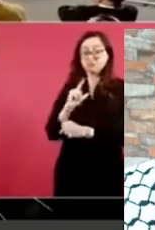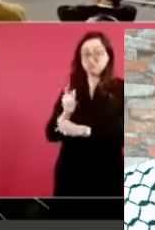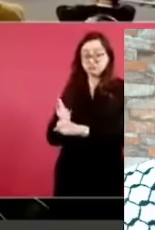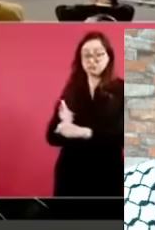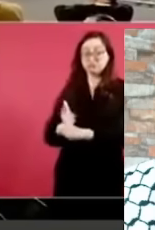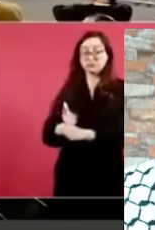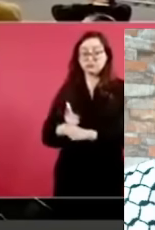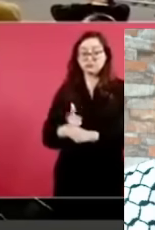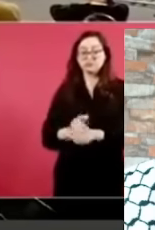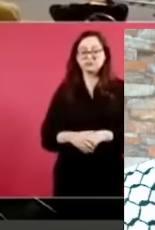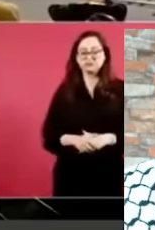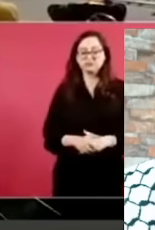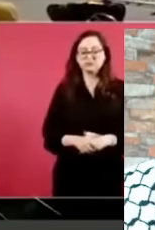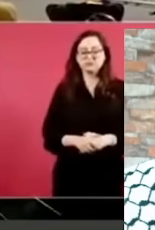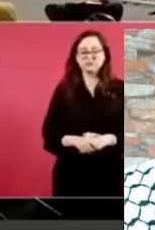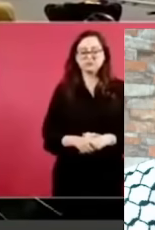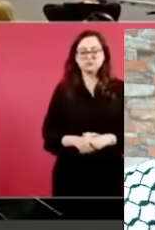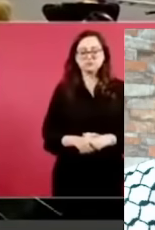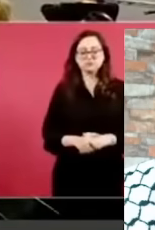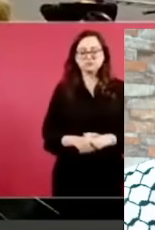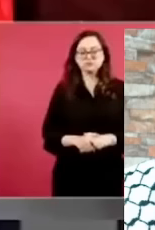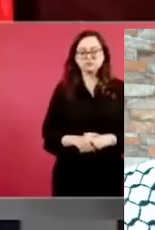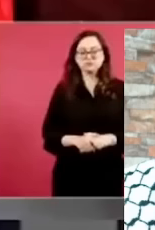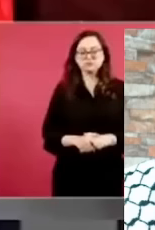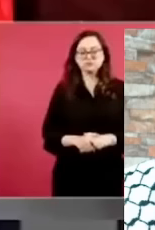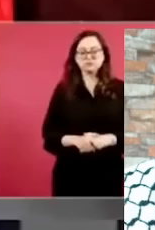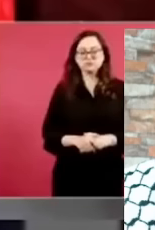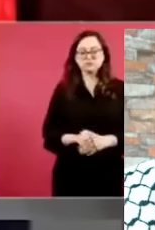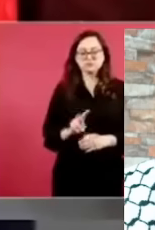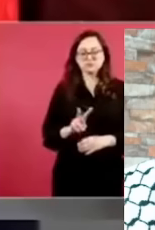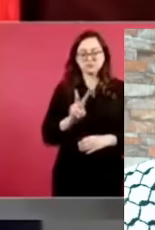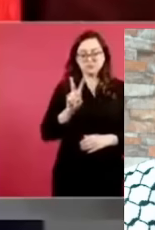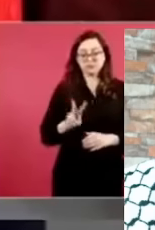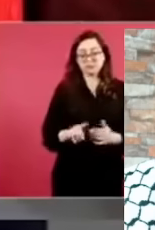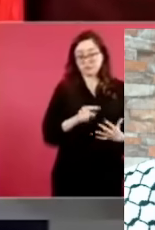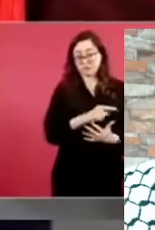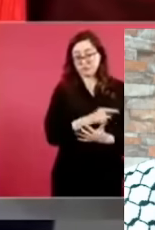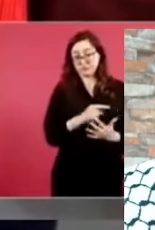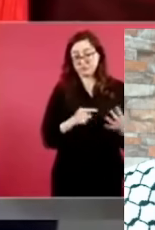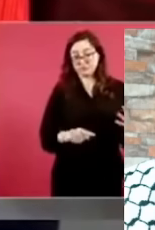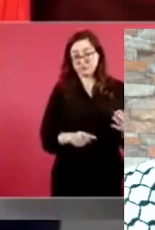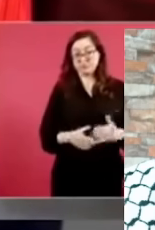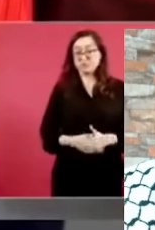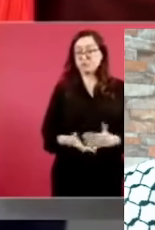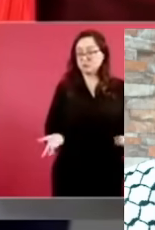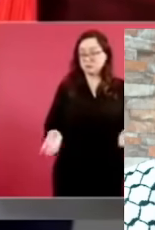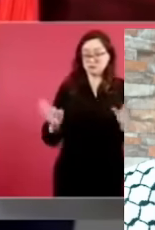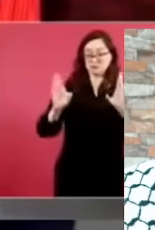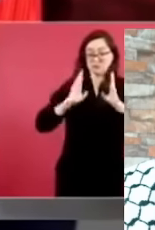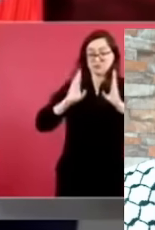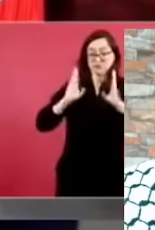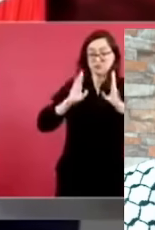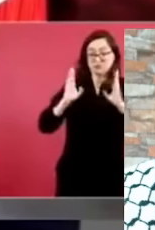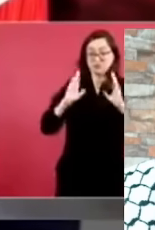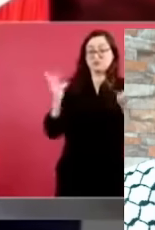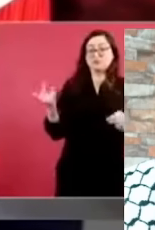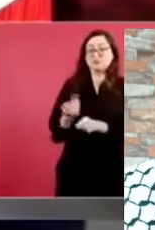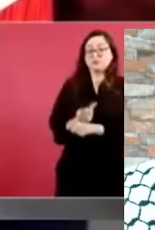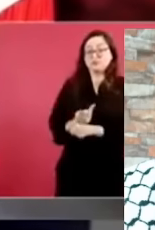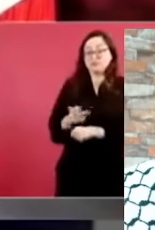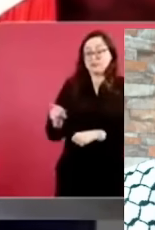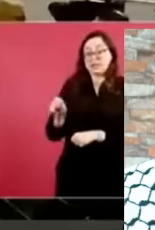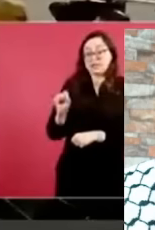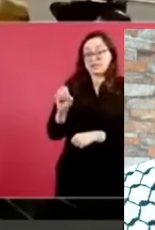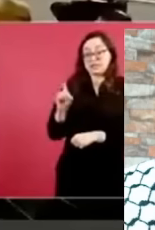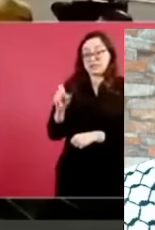este sobre todo esto sobre todo el asunto de los militares que pues la defensa ha ido mucho en contra de de